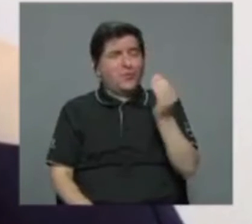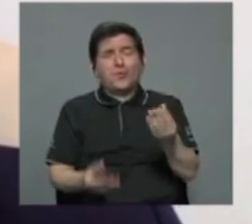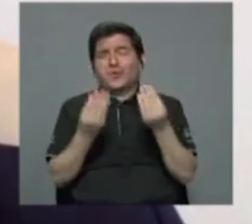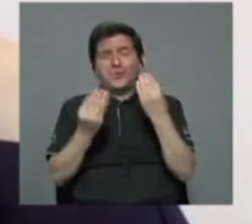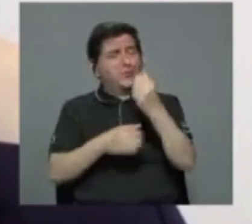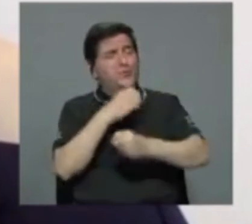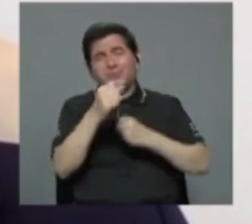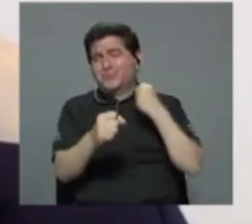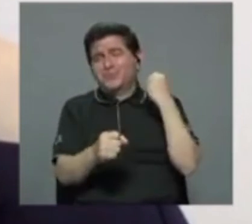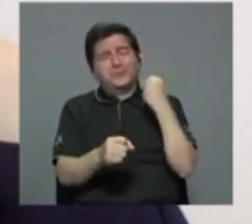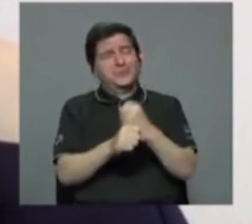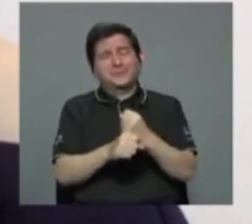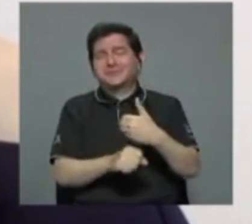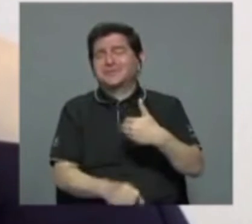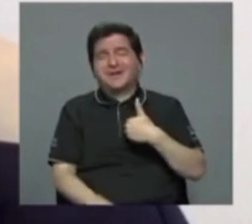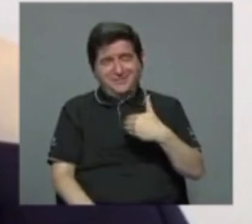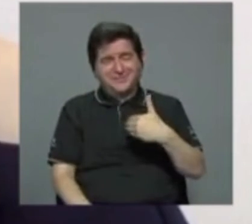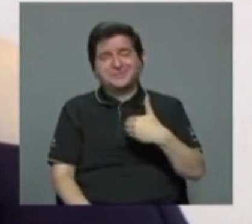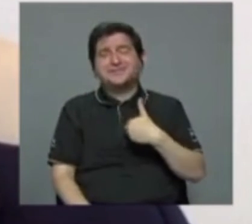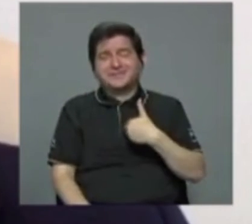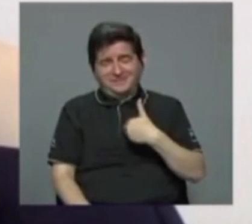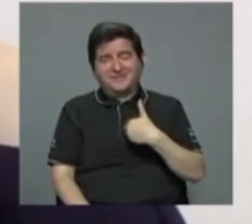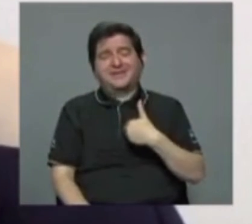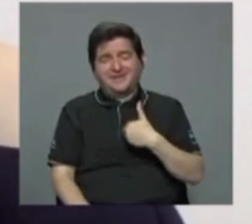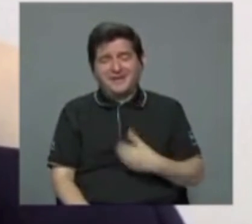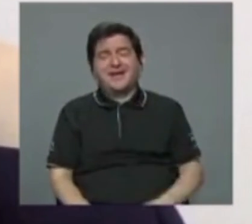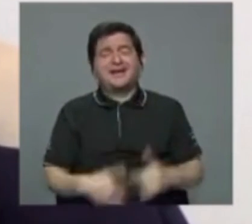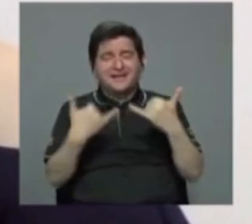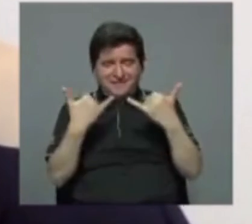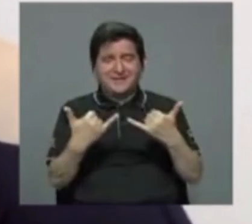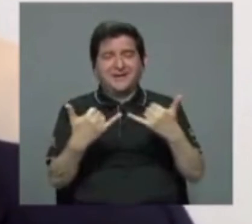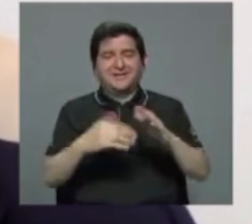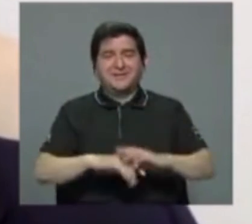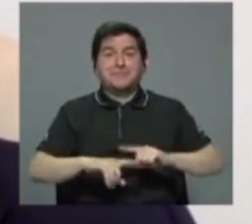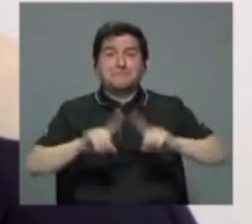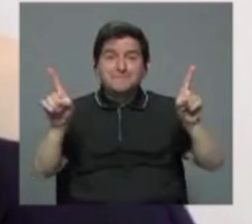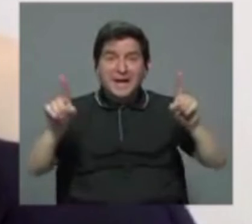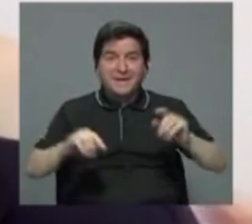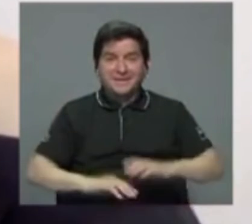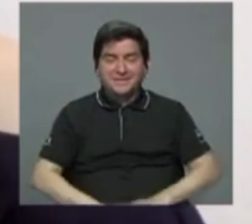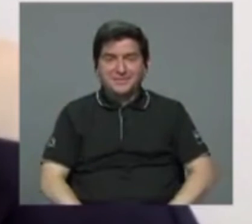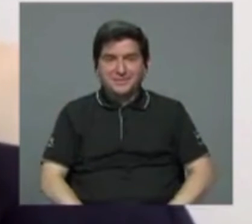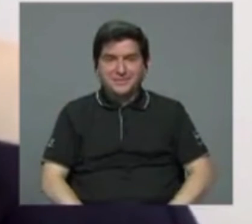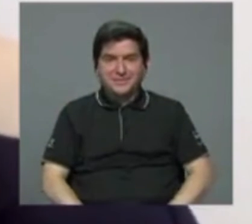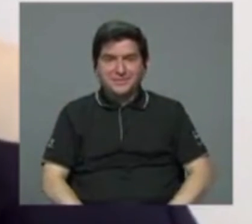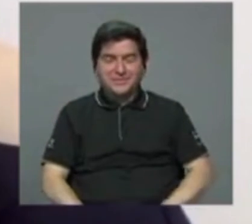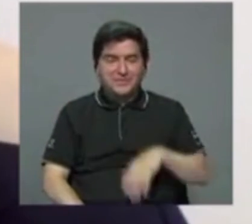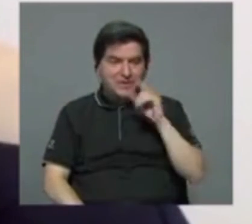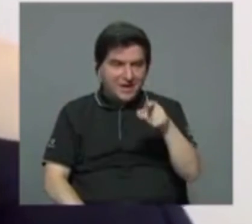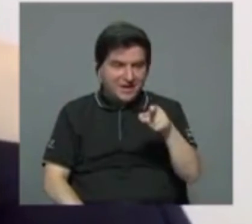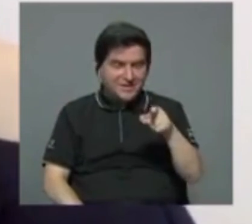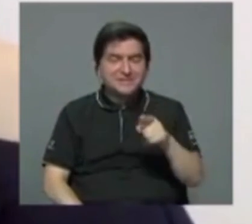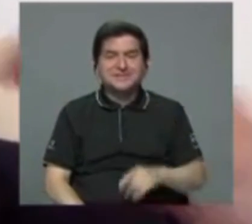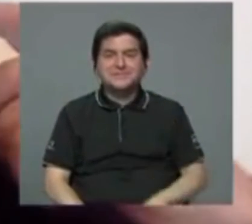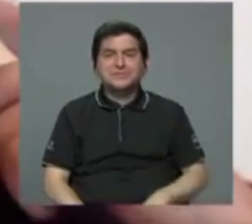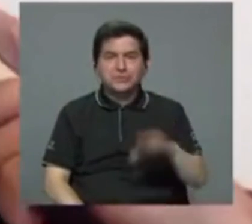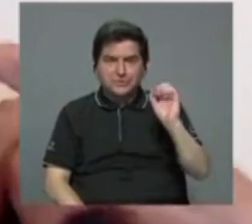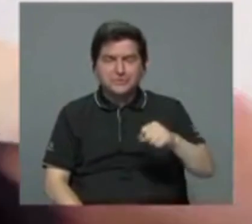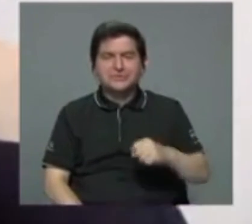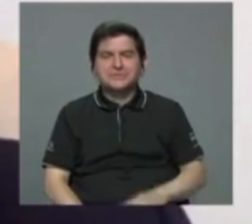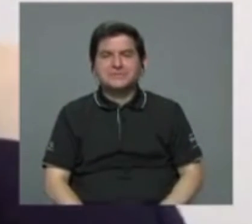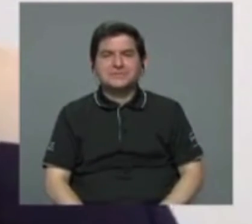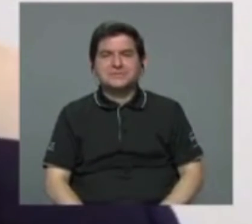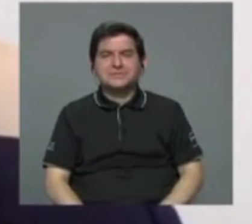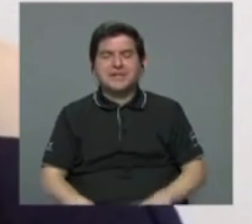por los años de traje que tenemos, pero es esa juventud la que le da el dinamismo y la